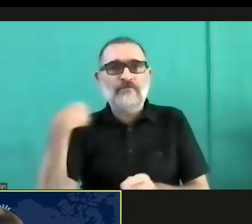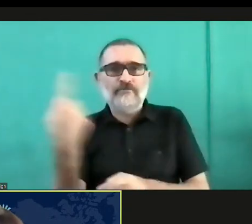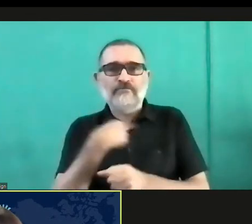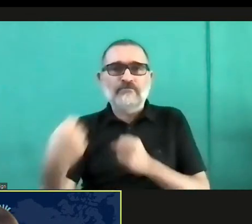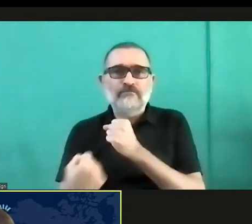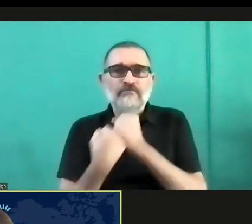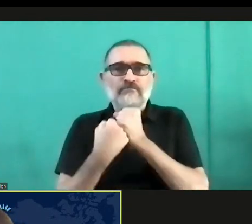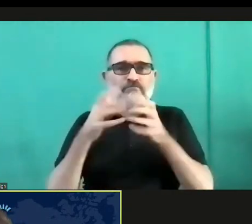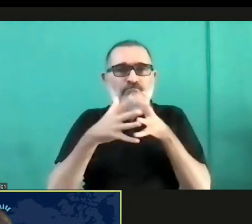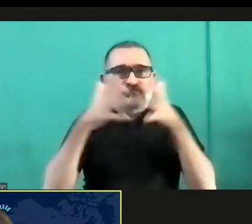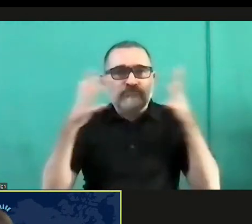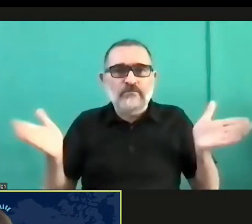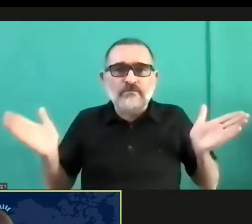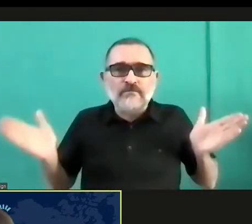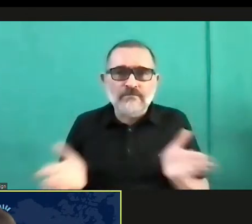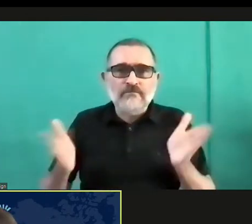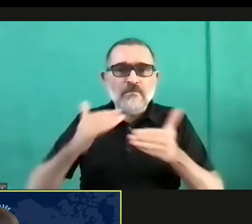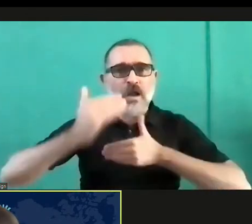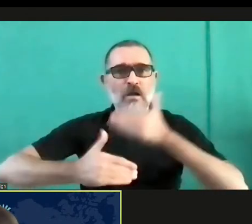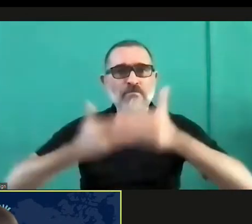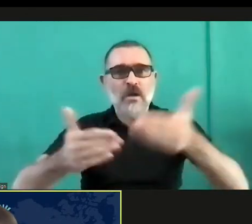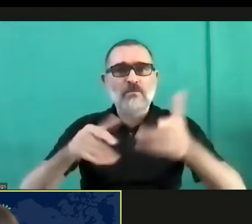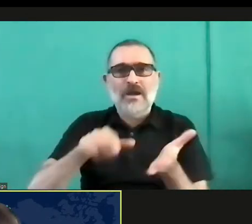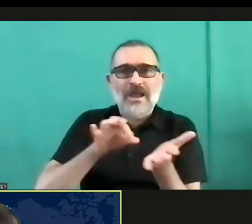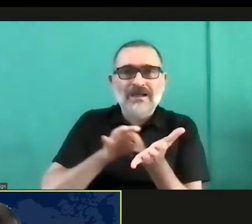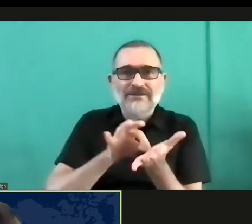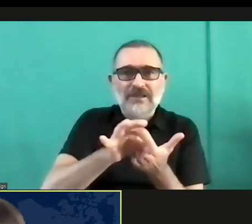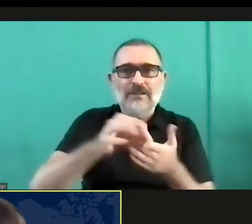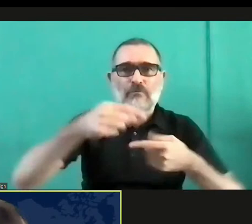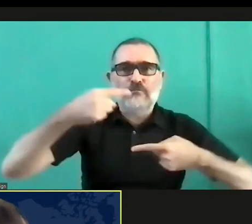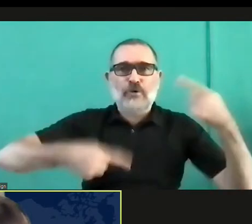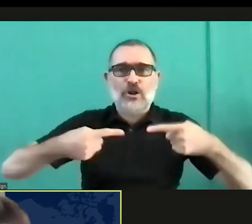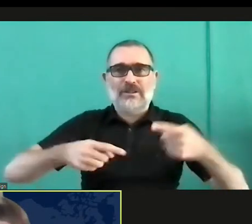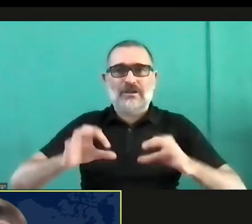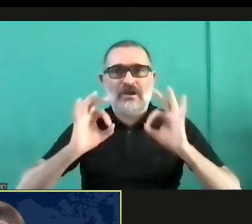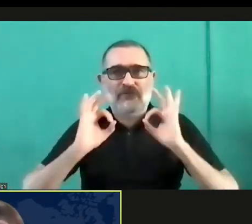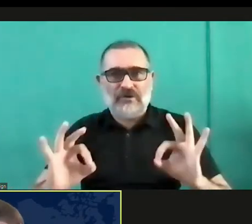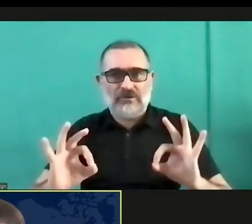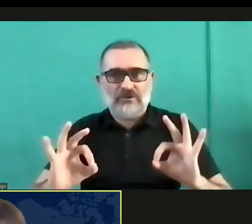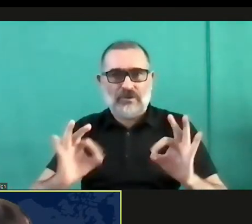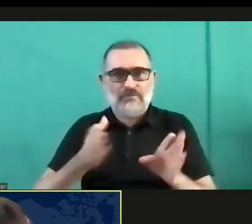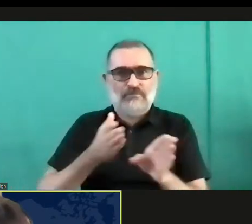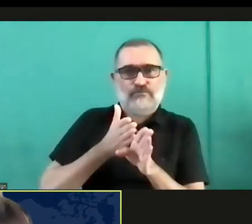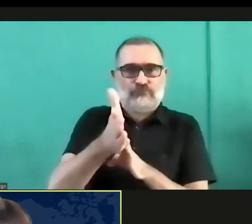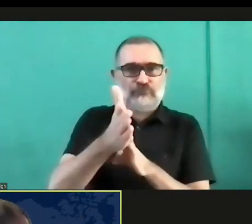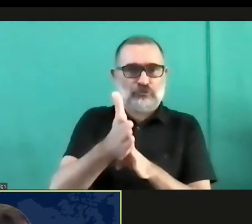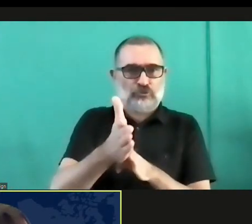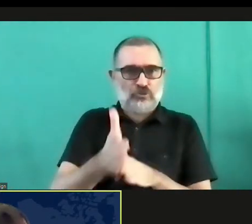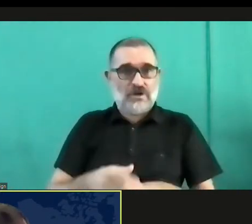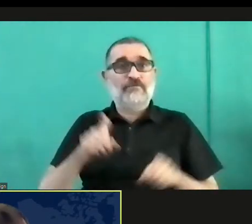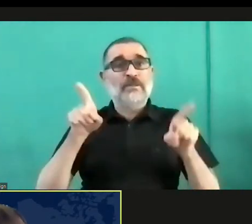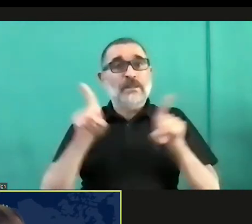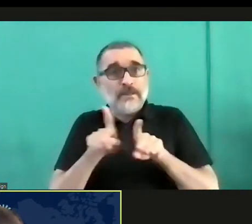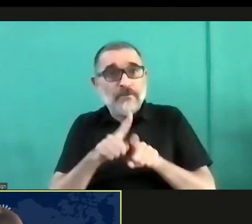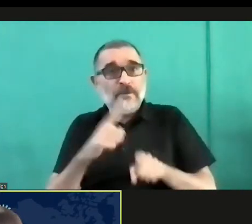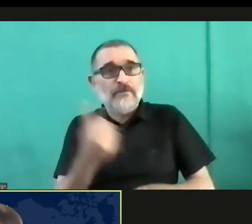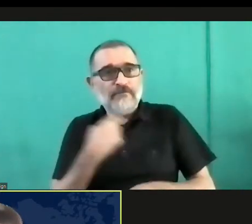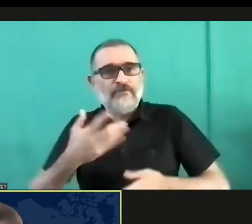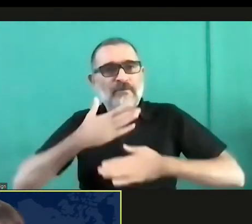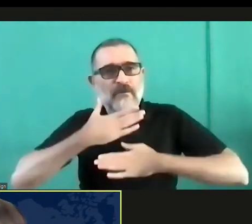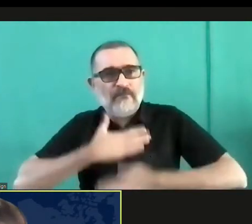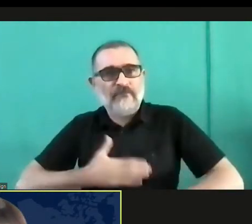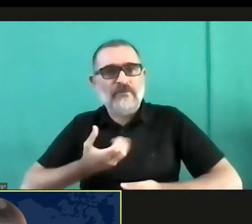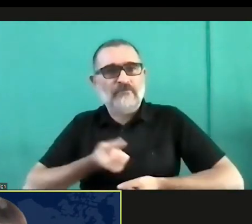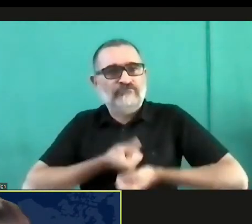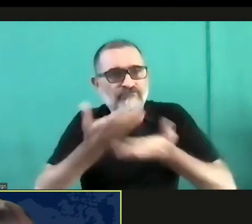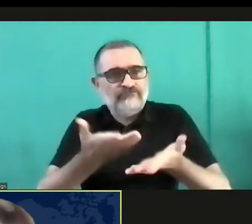había que hacer que la población misma que la opinión pública cambiara y la opinión